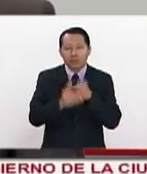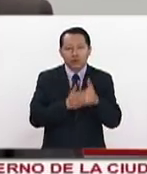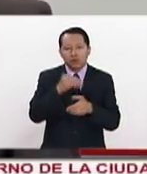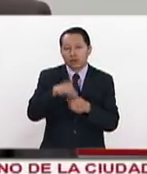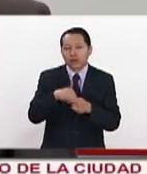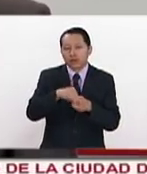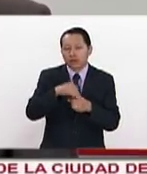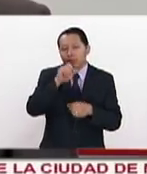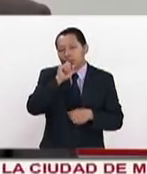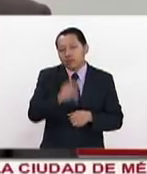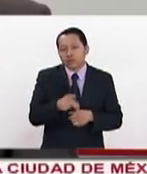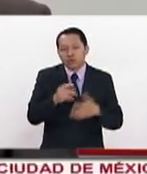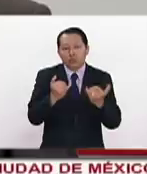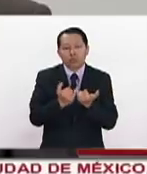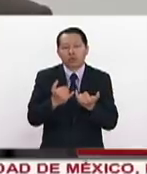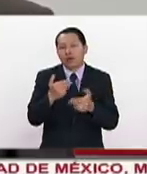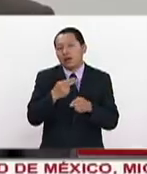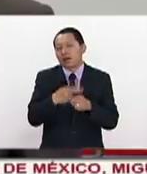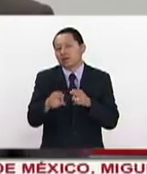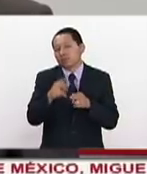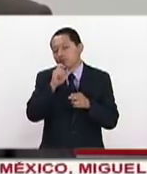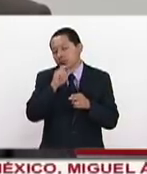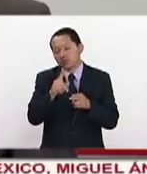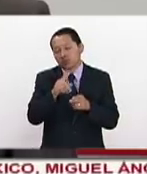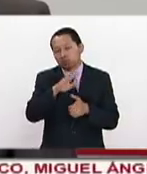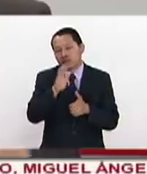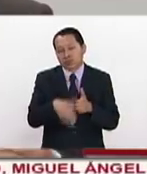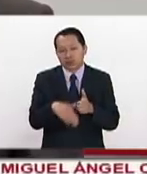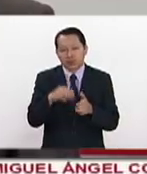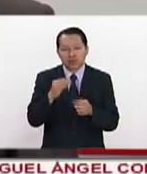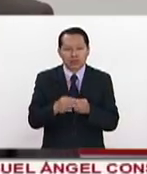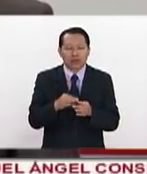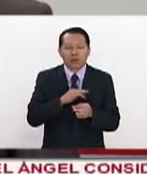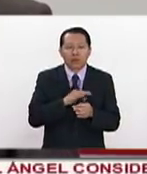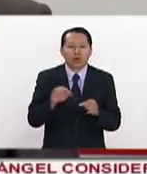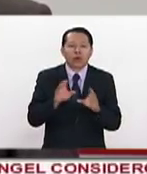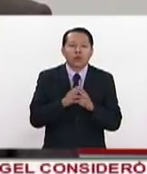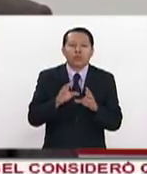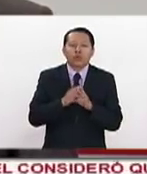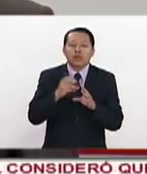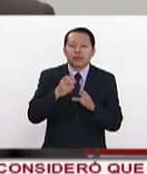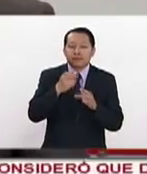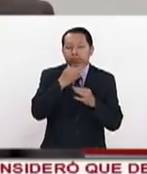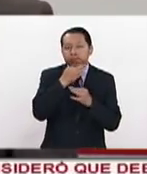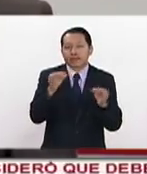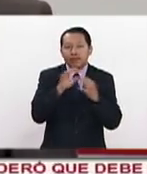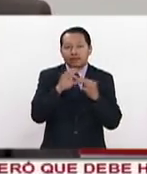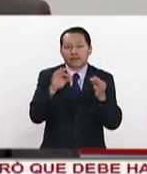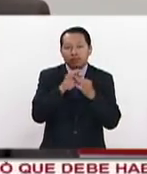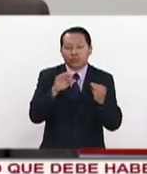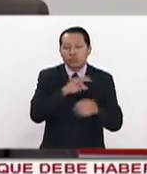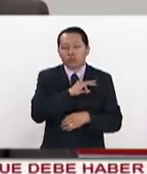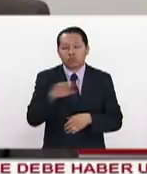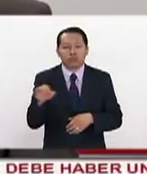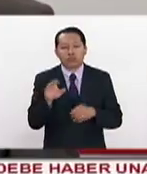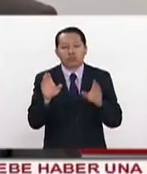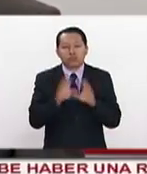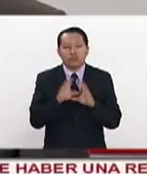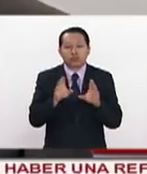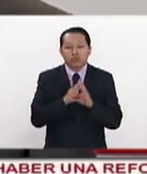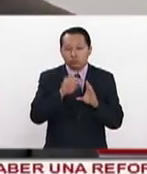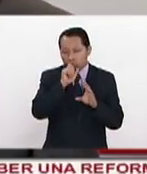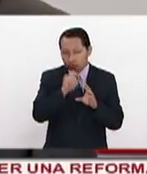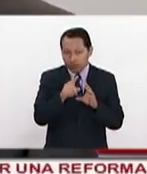electoral y desde luego hasta el final del mandato, de manera de que este tipo de posicionamientos y declaraciones pues